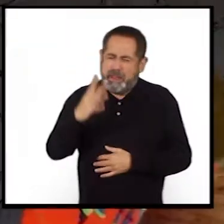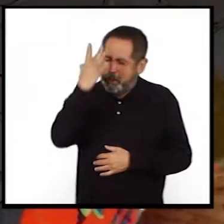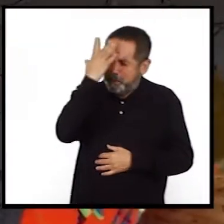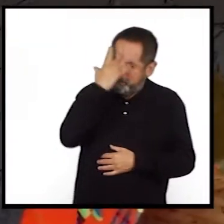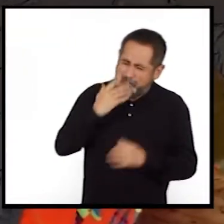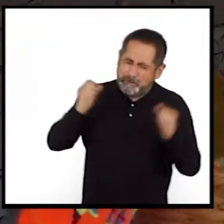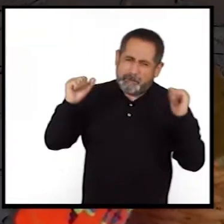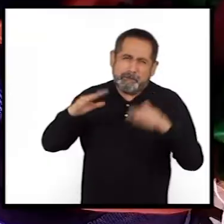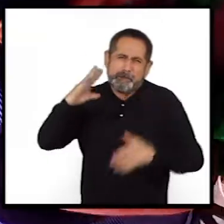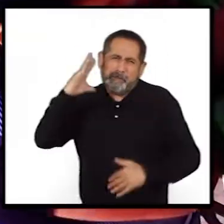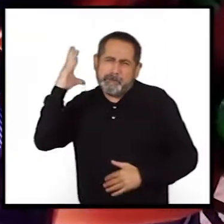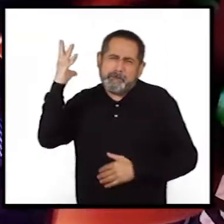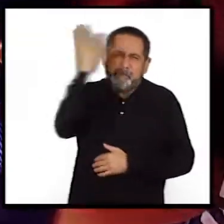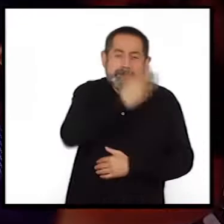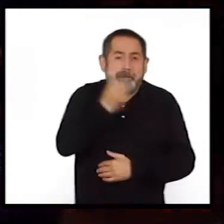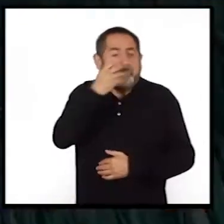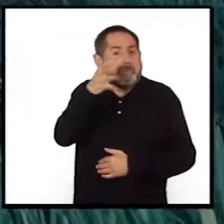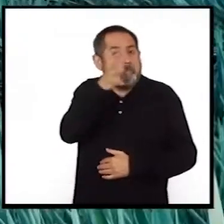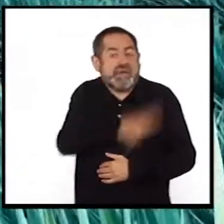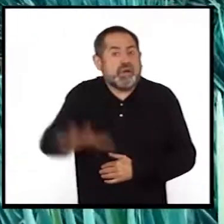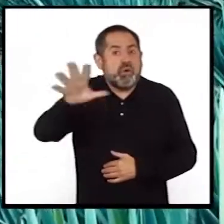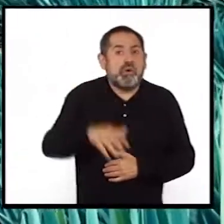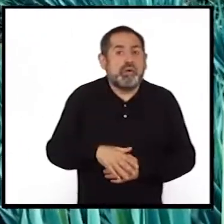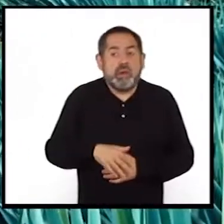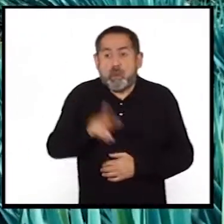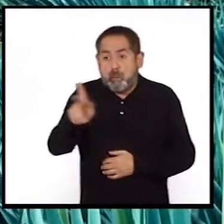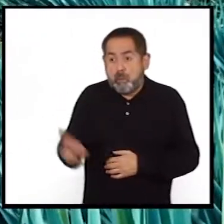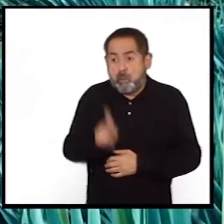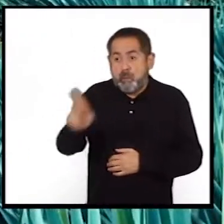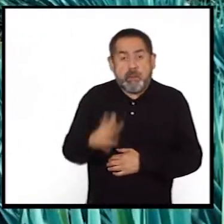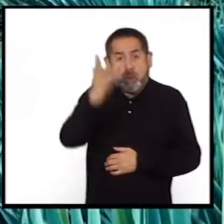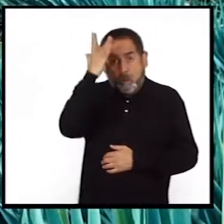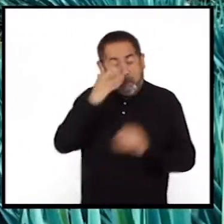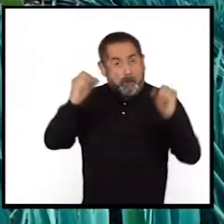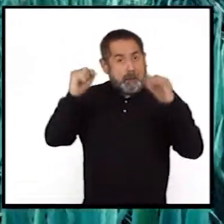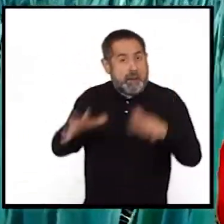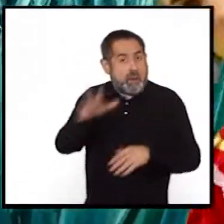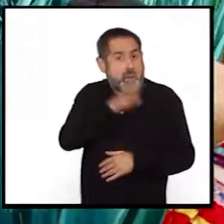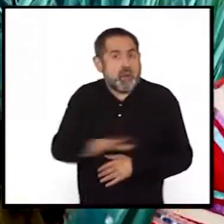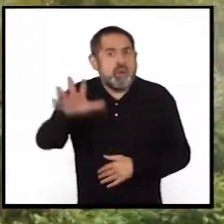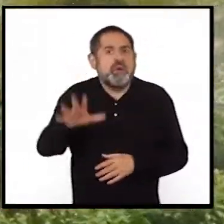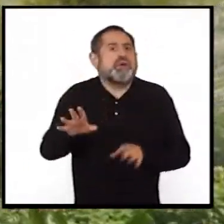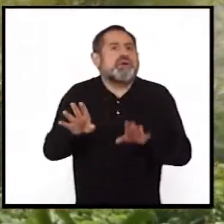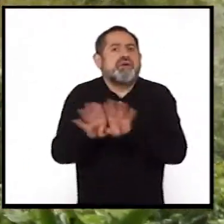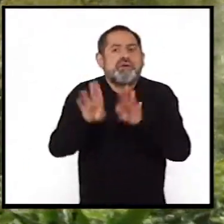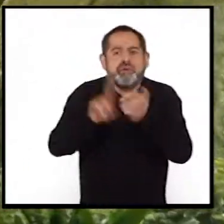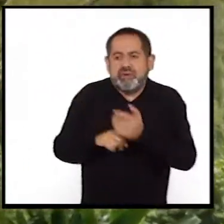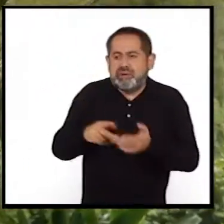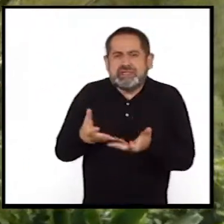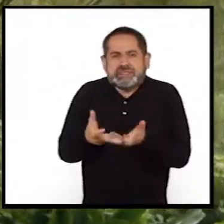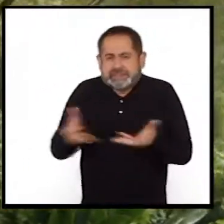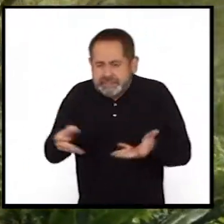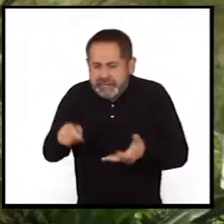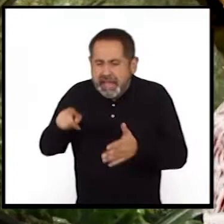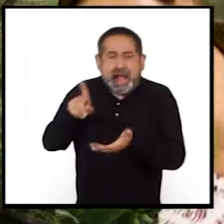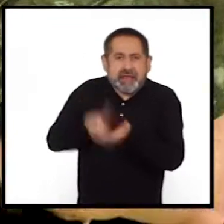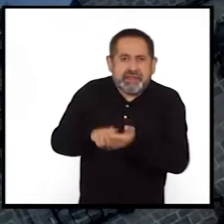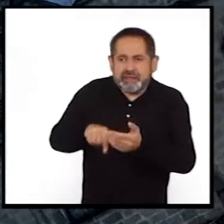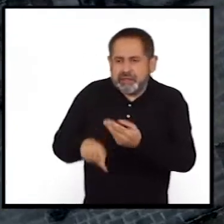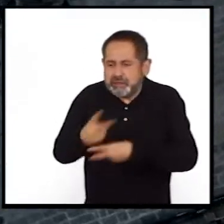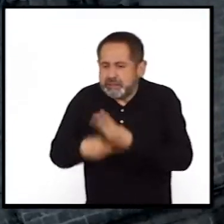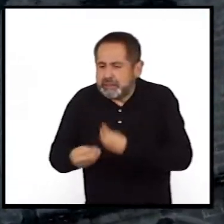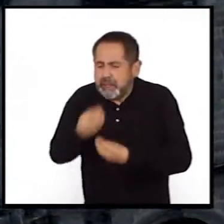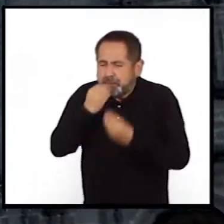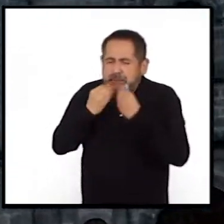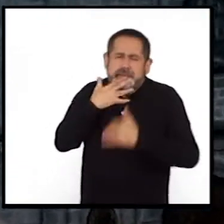la maravillosa magia de México. Magia mágica de nuestros pueblos mágicos, que preservan el color de nuestras tierras que